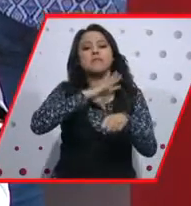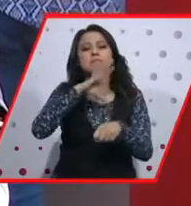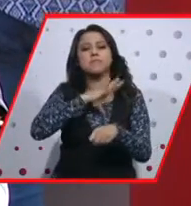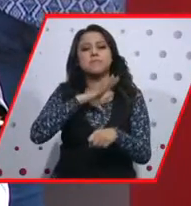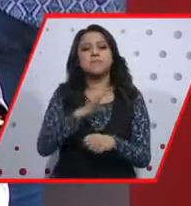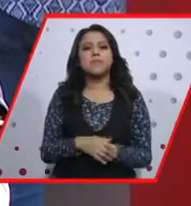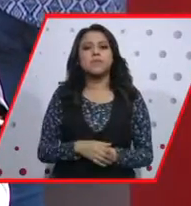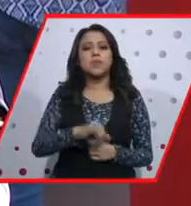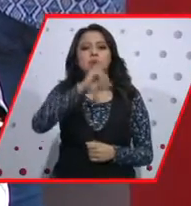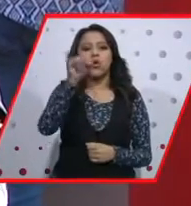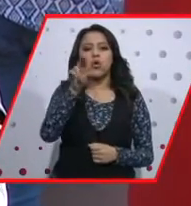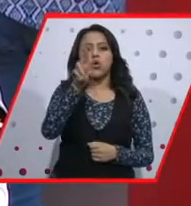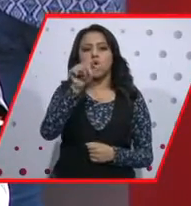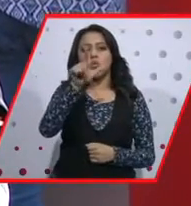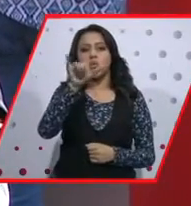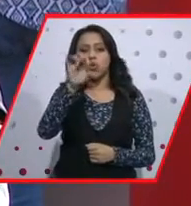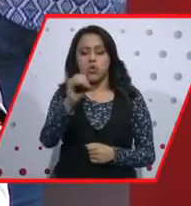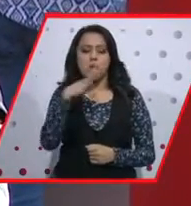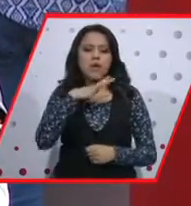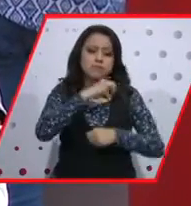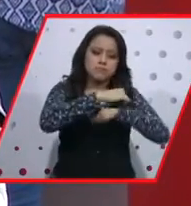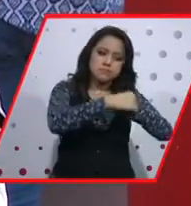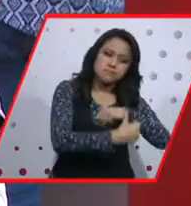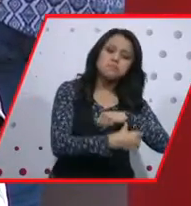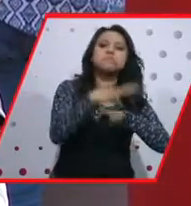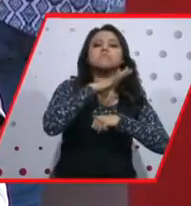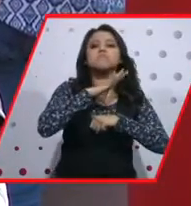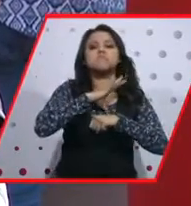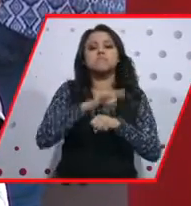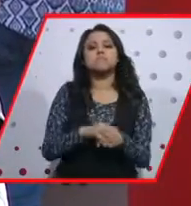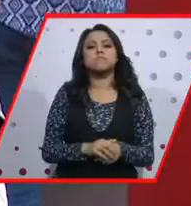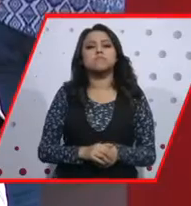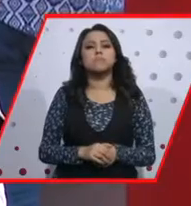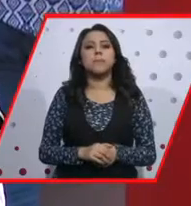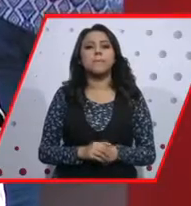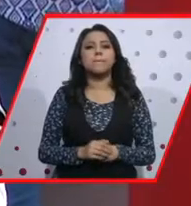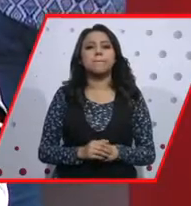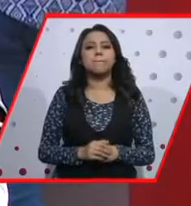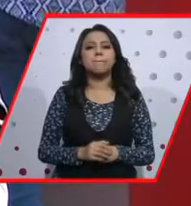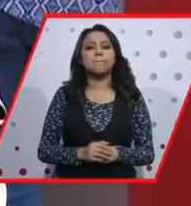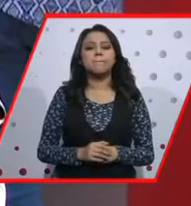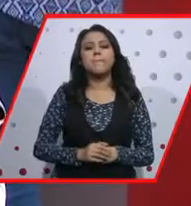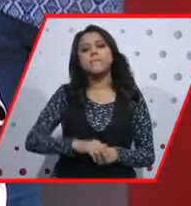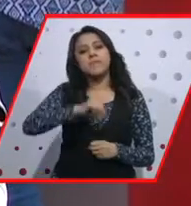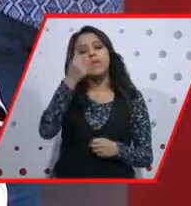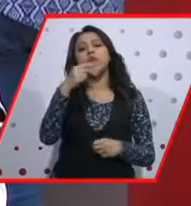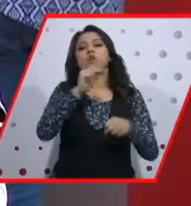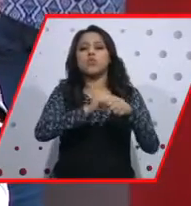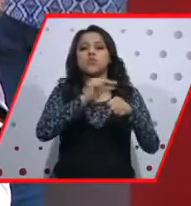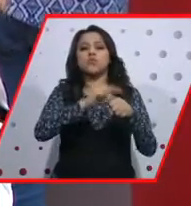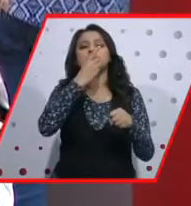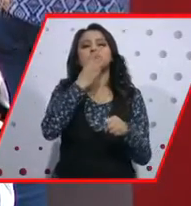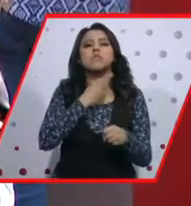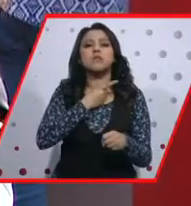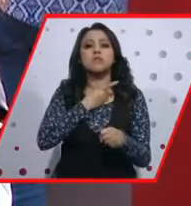Pérez. Él fue el que me operó de ortopedia y esta persona que él, el doctor me dijo,